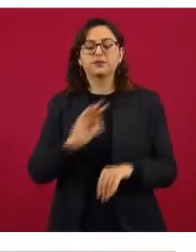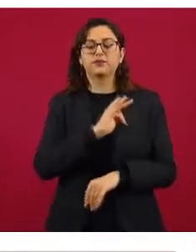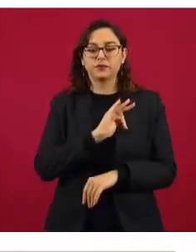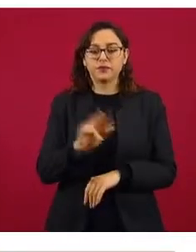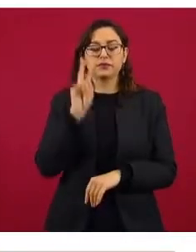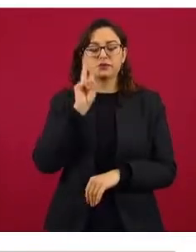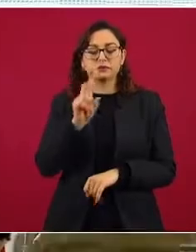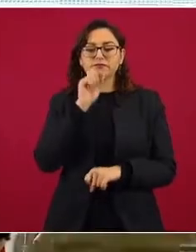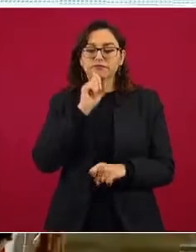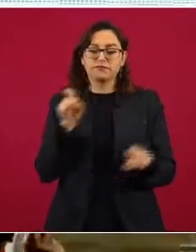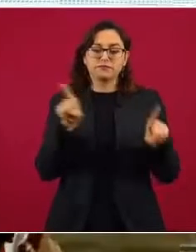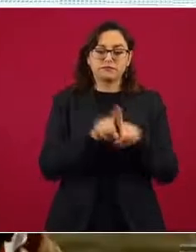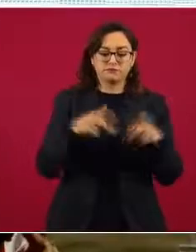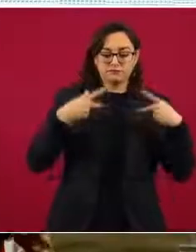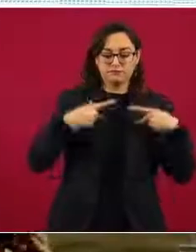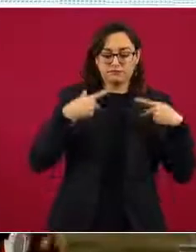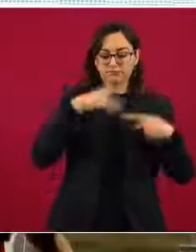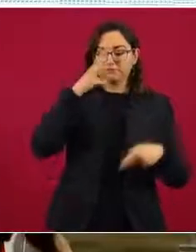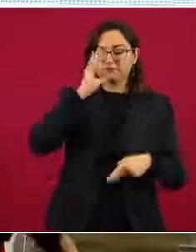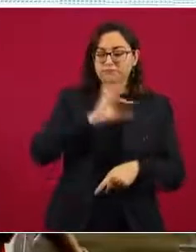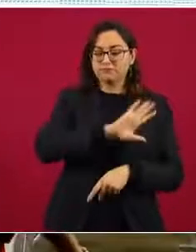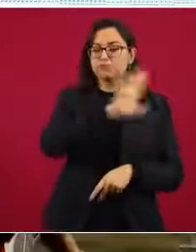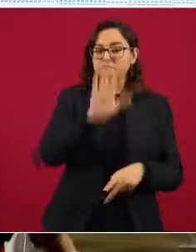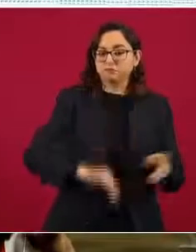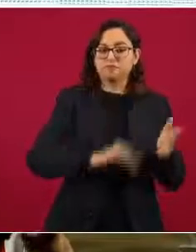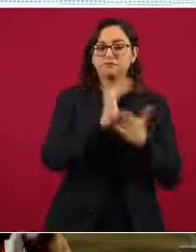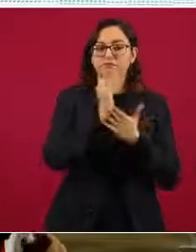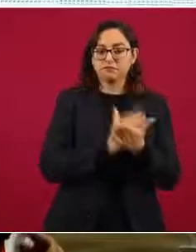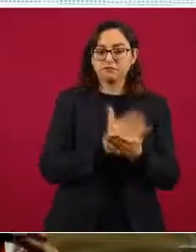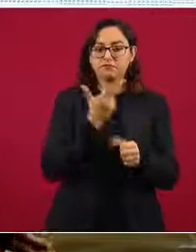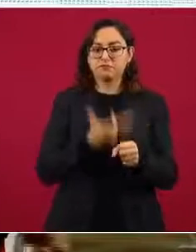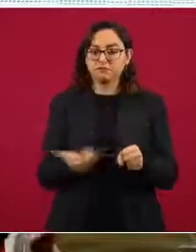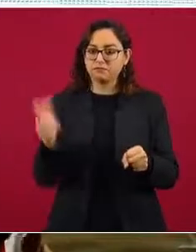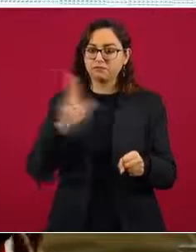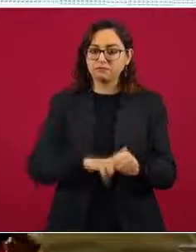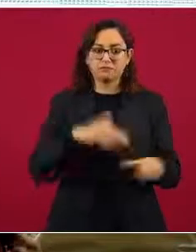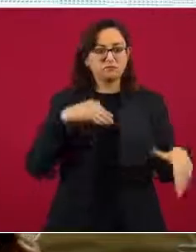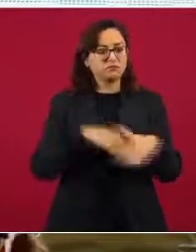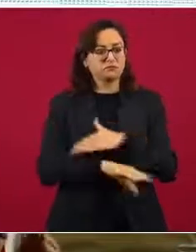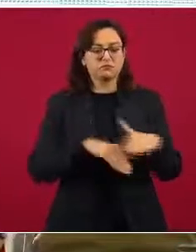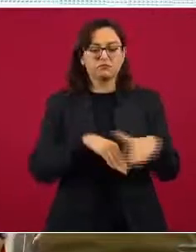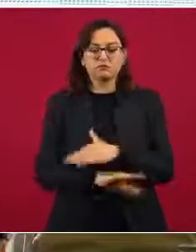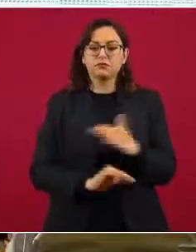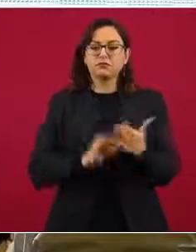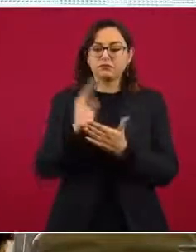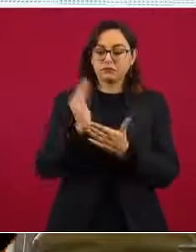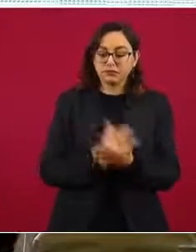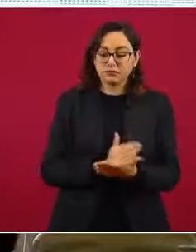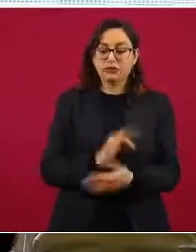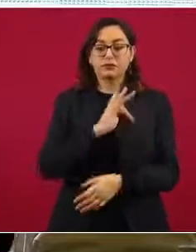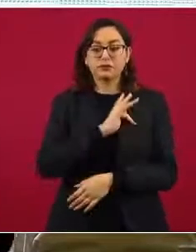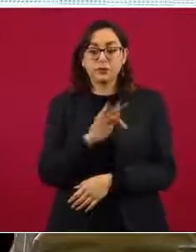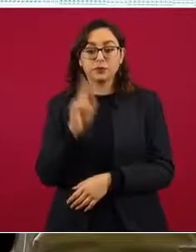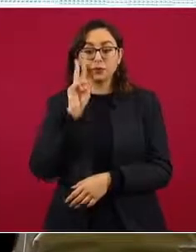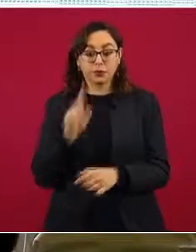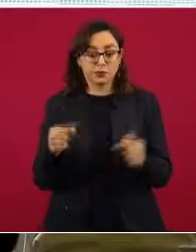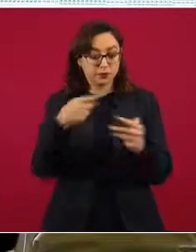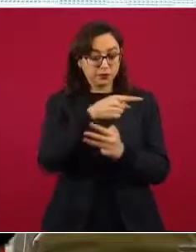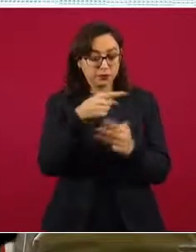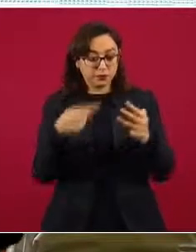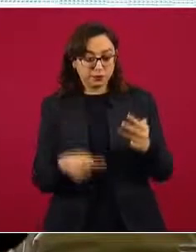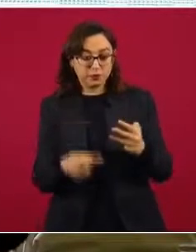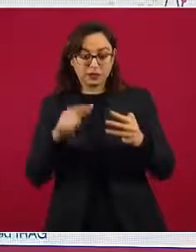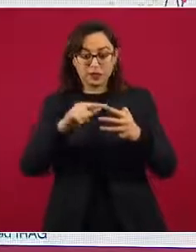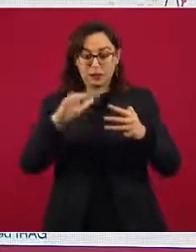mortalidad y se refleja en la hospitalización. Cuando vemos los 3 indicadores consistentemente a la baja, ya es mucho